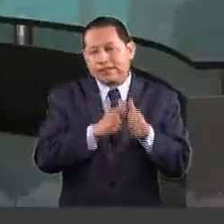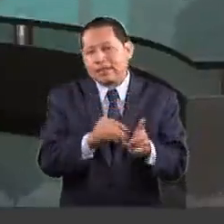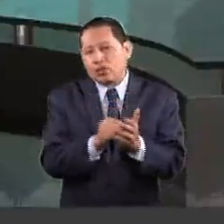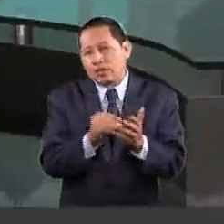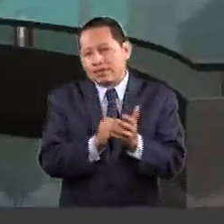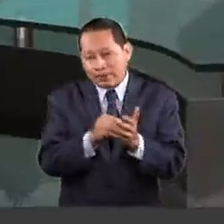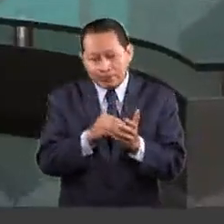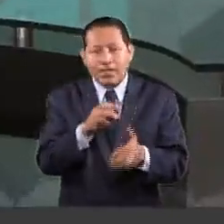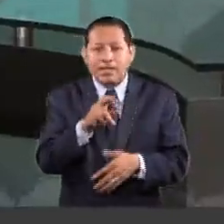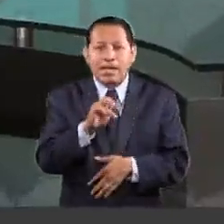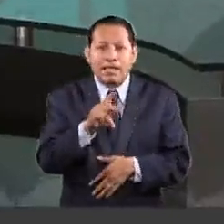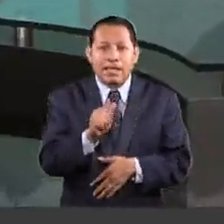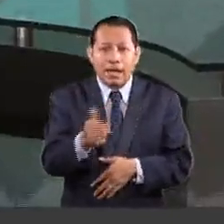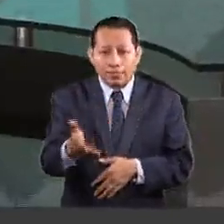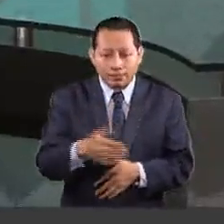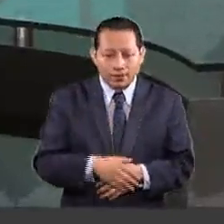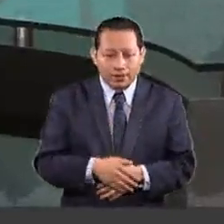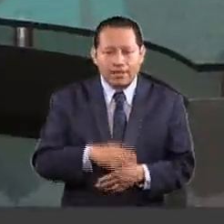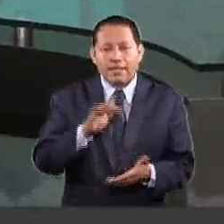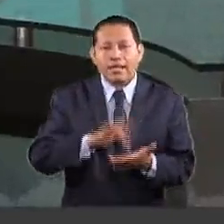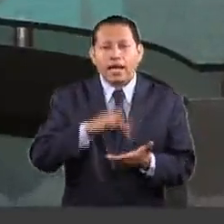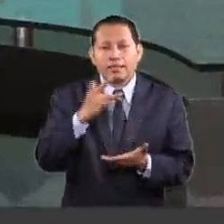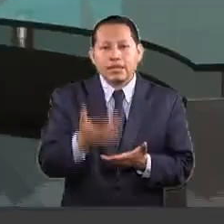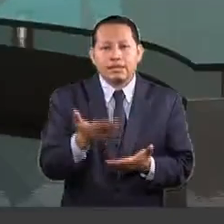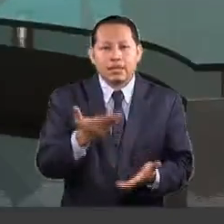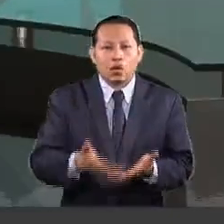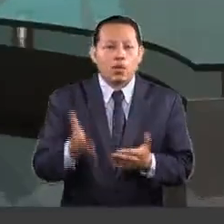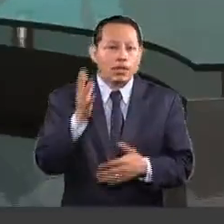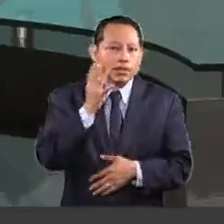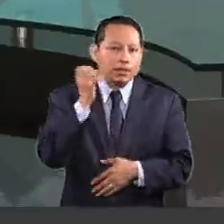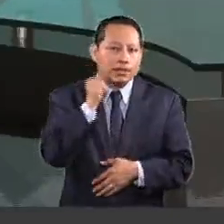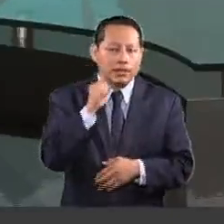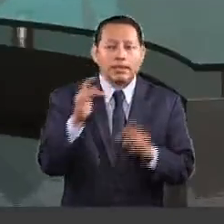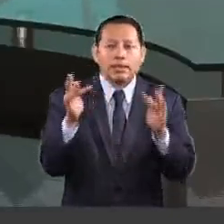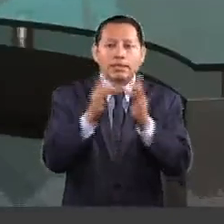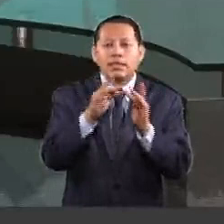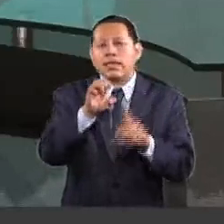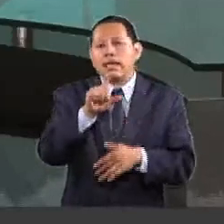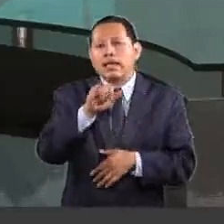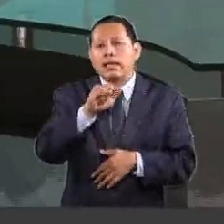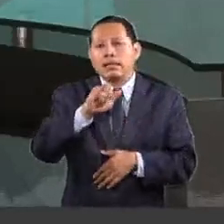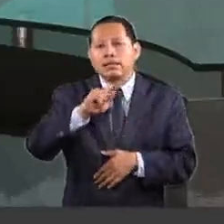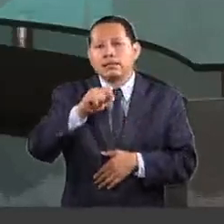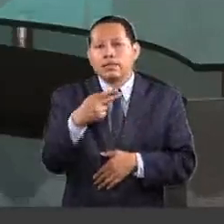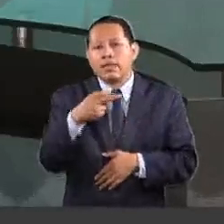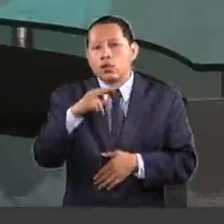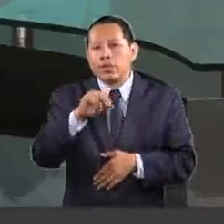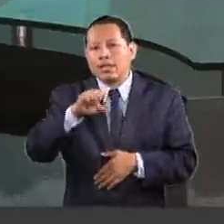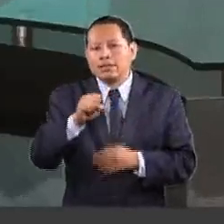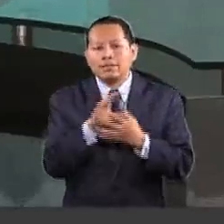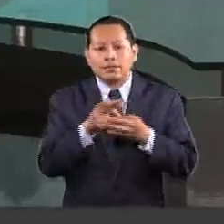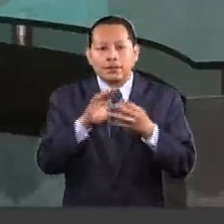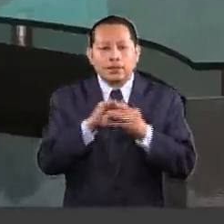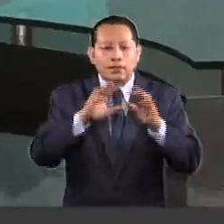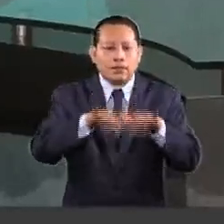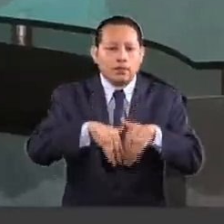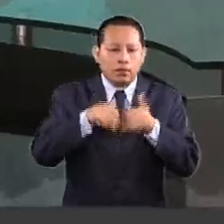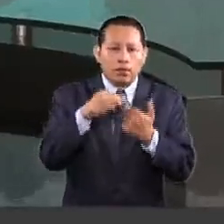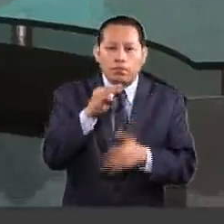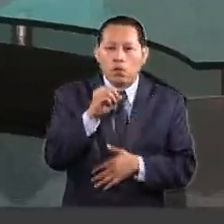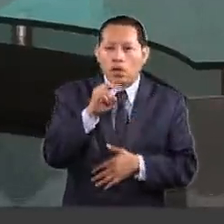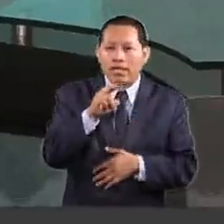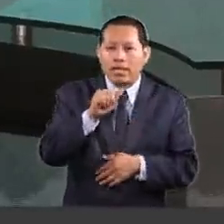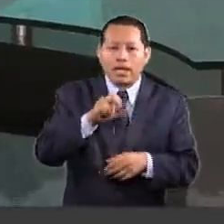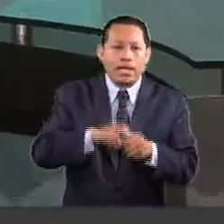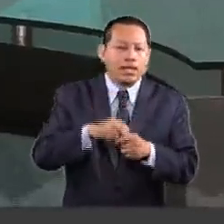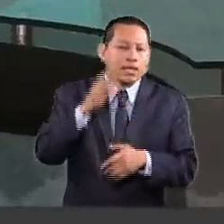Gracias, César. Pues regresamos también al Senado de la República, pero ahora con Elizabeth Robles, quien nos informa sobre los trabajos de la reunión plenaria de Morena en el Senado, que